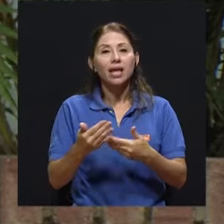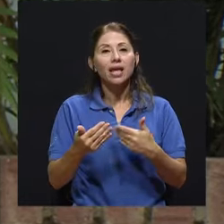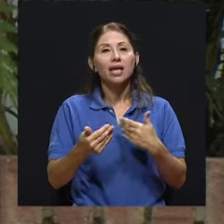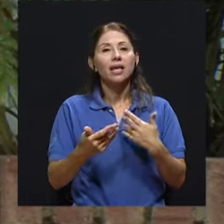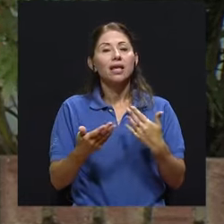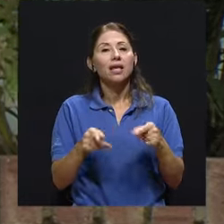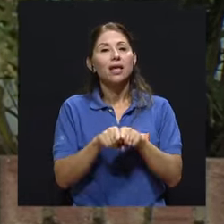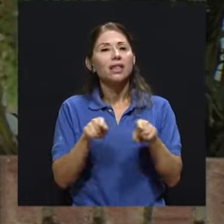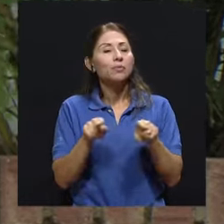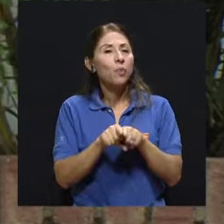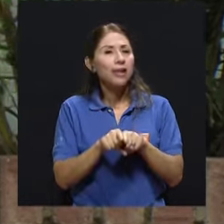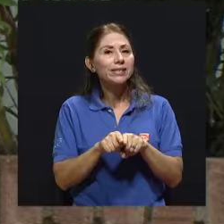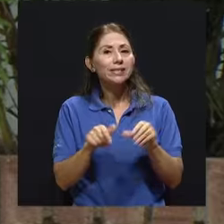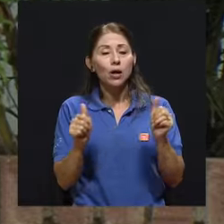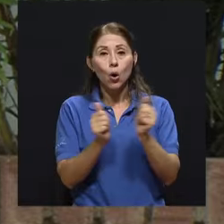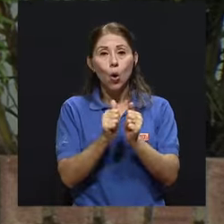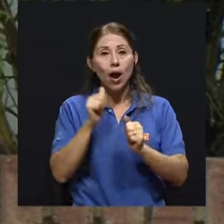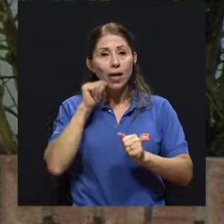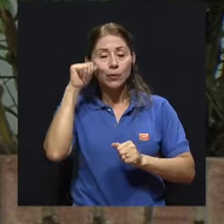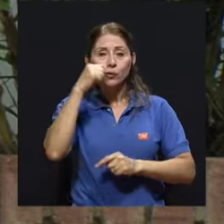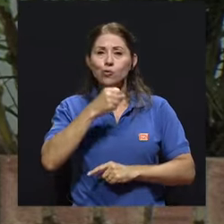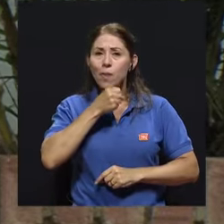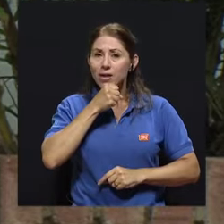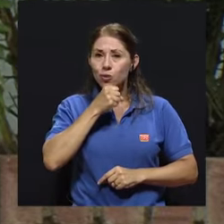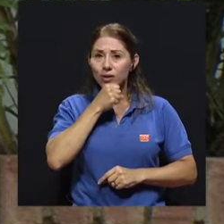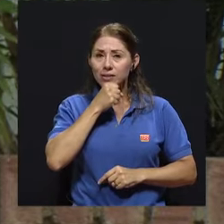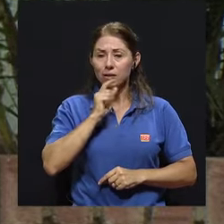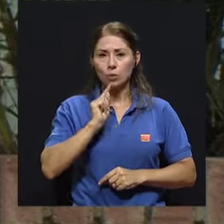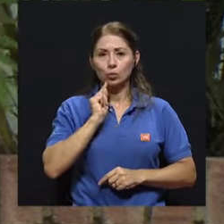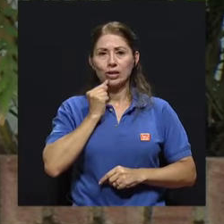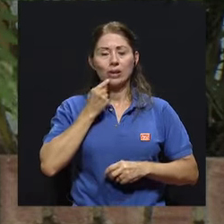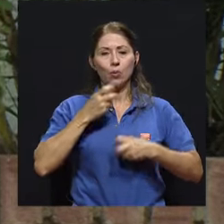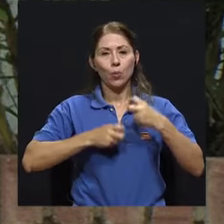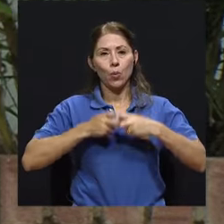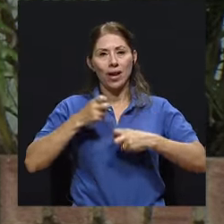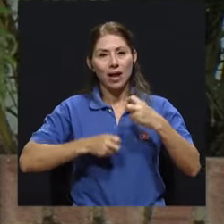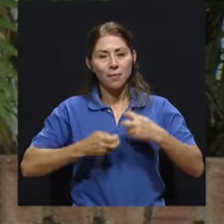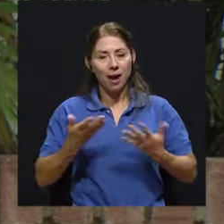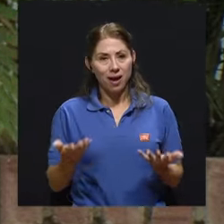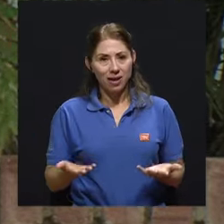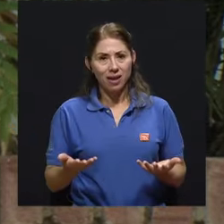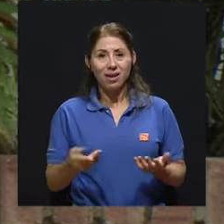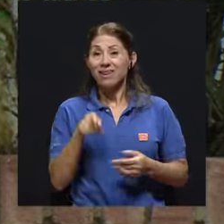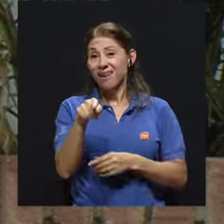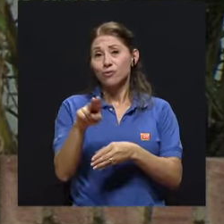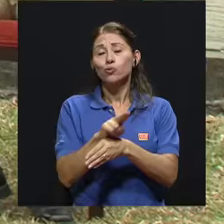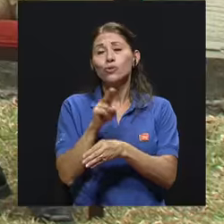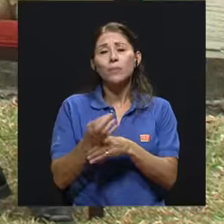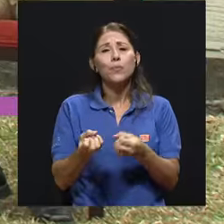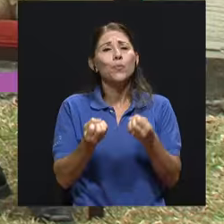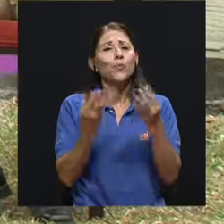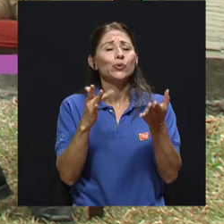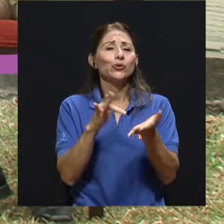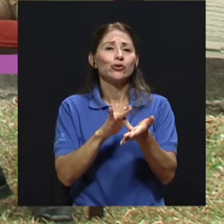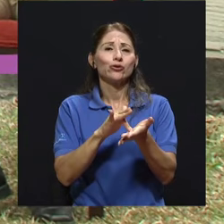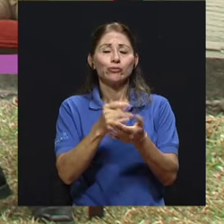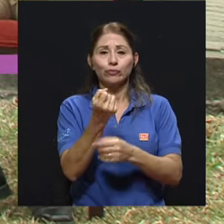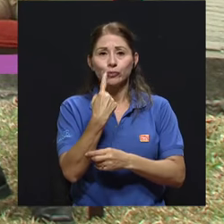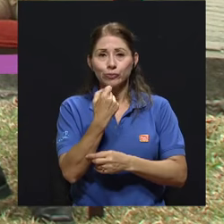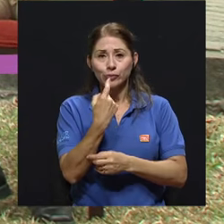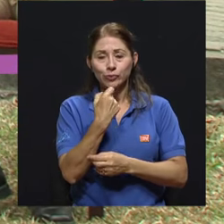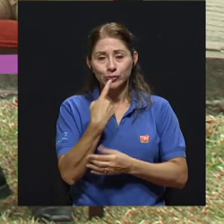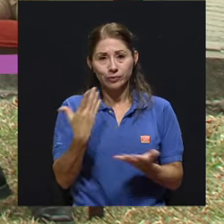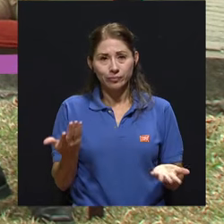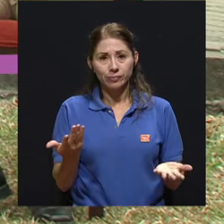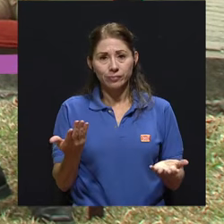después, con los adultos mayores hay un problema serio que es la multimedicación, ¿verdad? Obviamente,